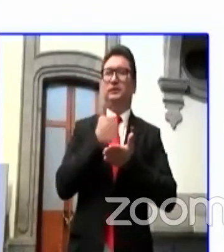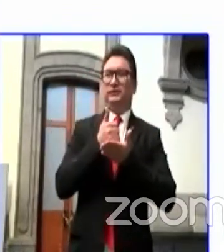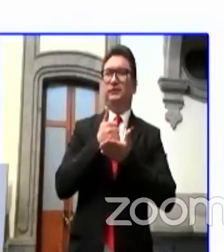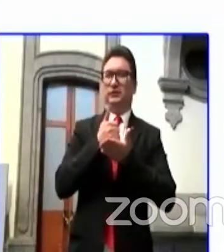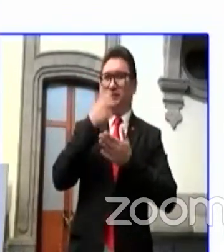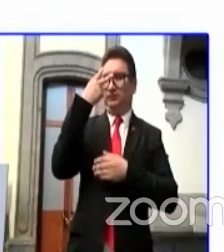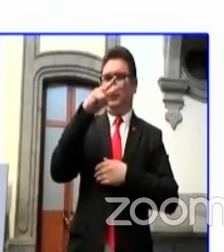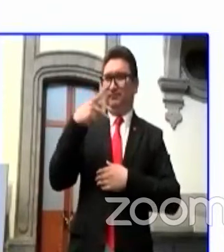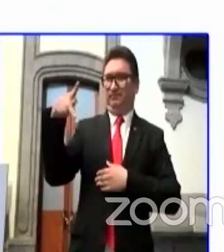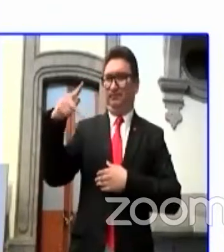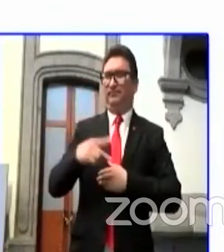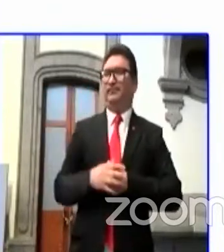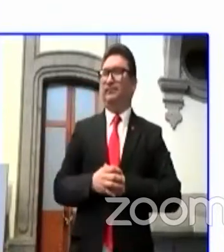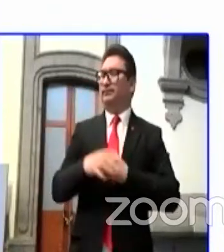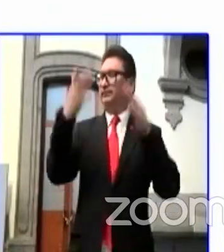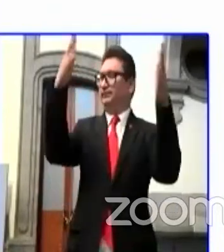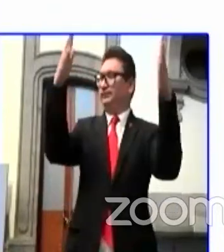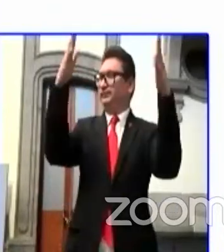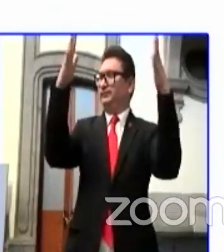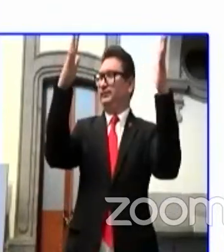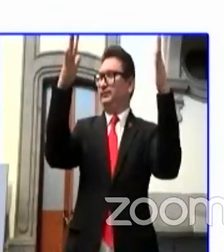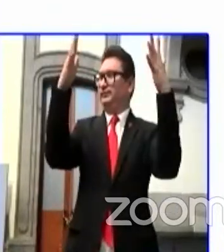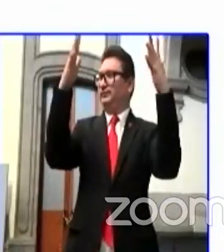la Ciudad de México.